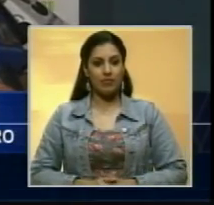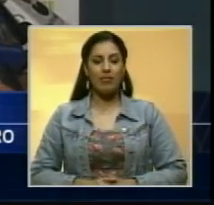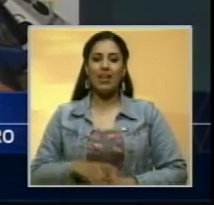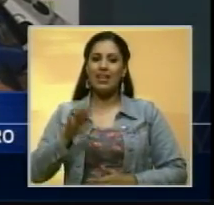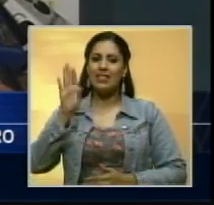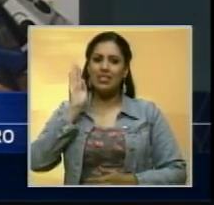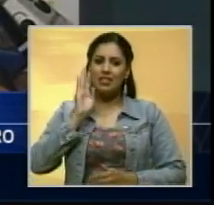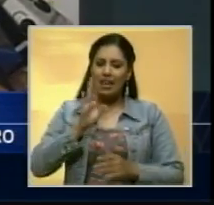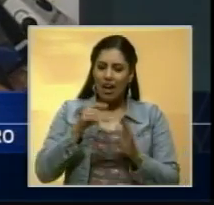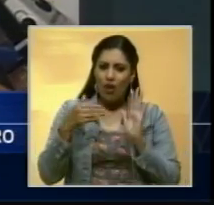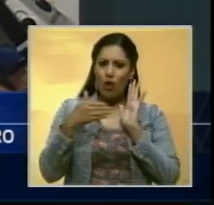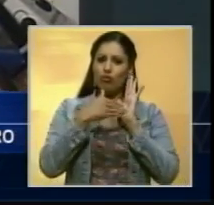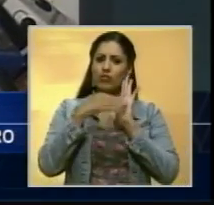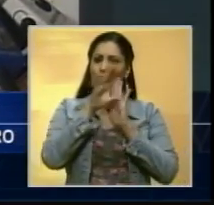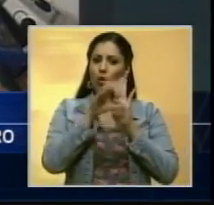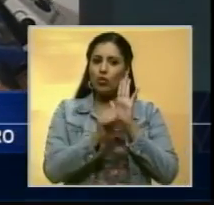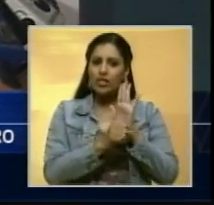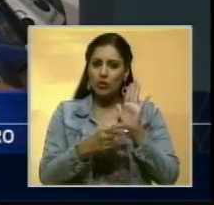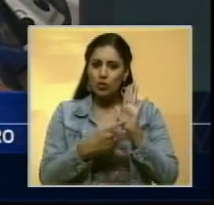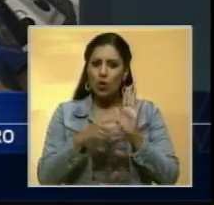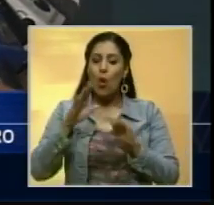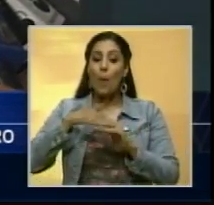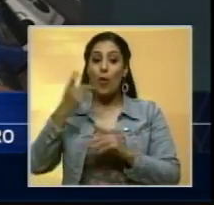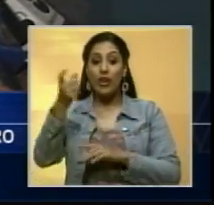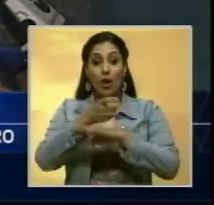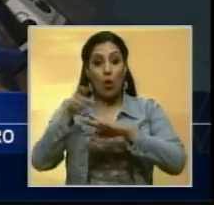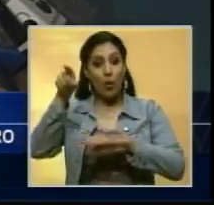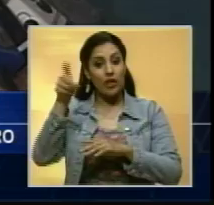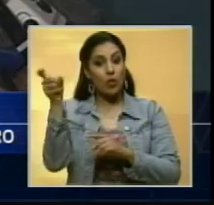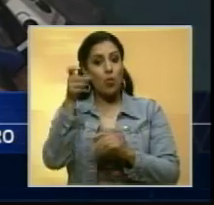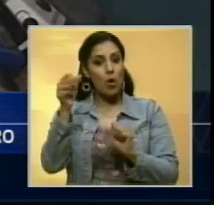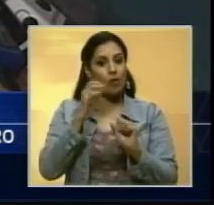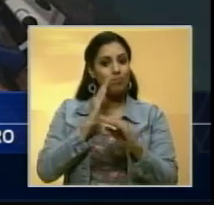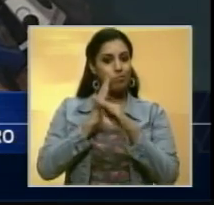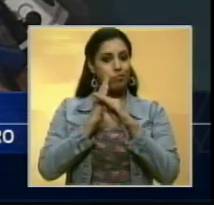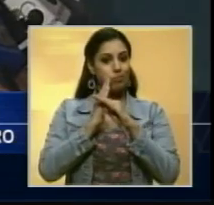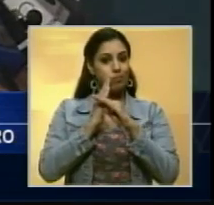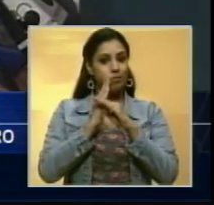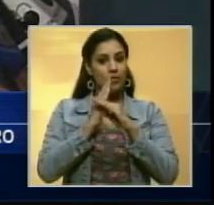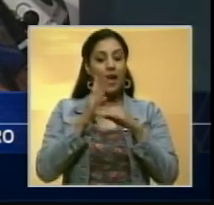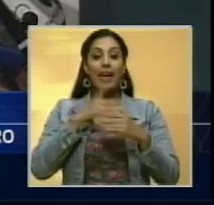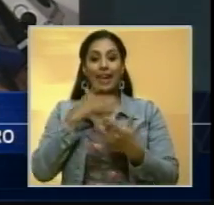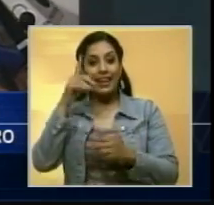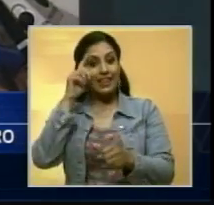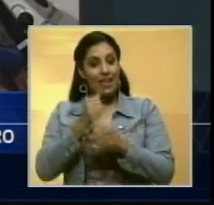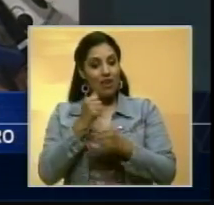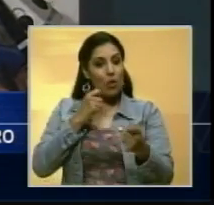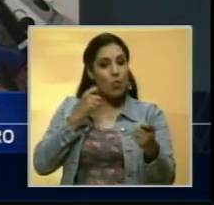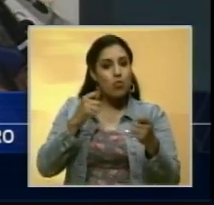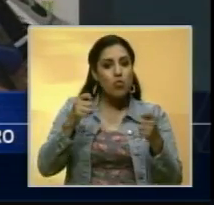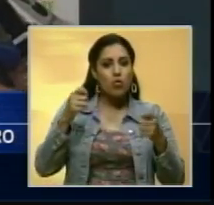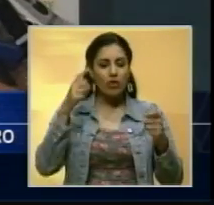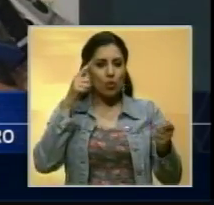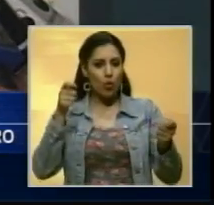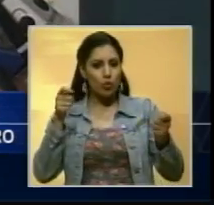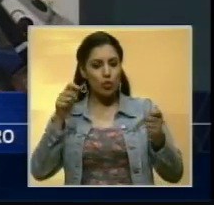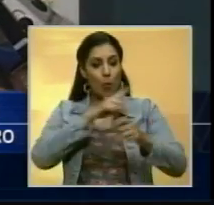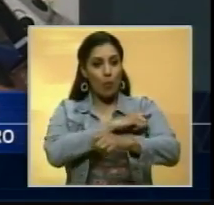la Constitución, porque lo que están es buscando impedir que funcione esa distribución de